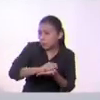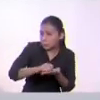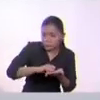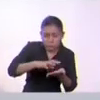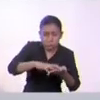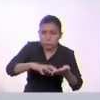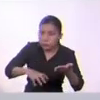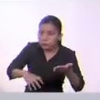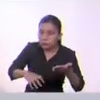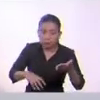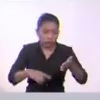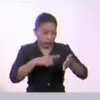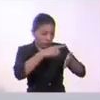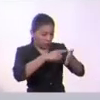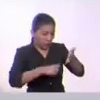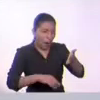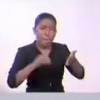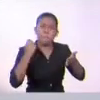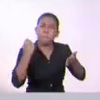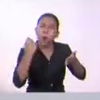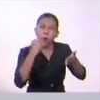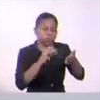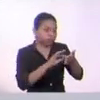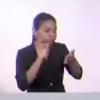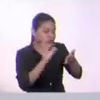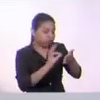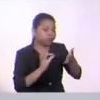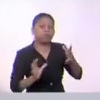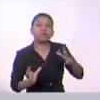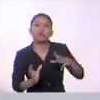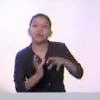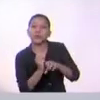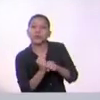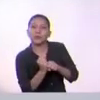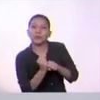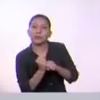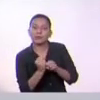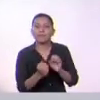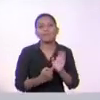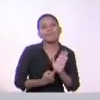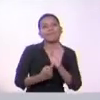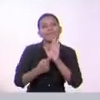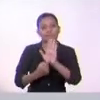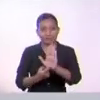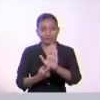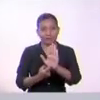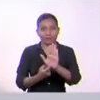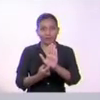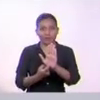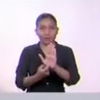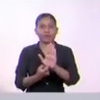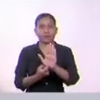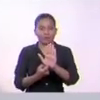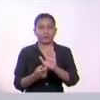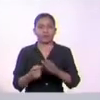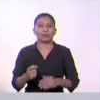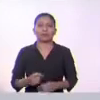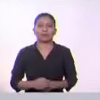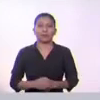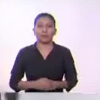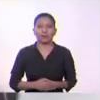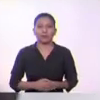información más relevante de los datos obtenidos al hablar con tu entrevistado o tus